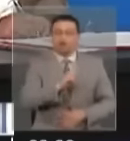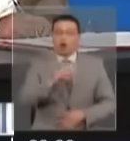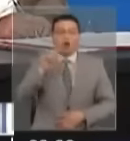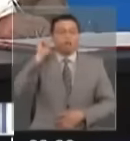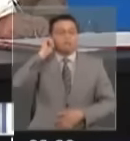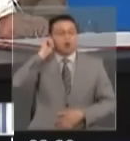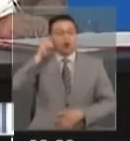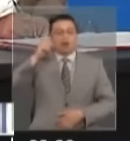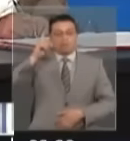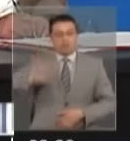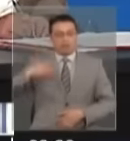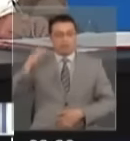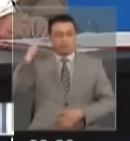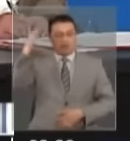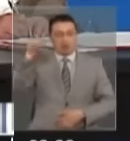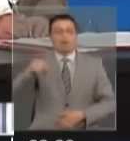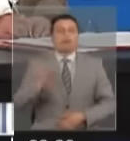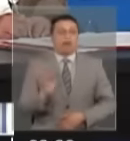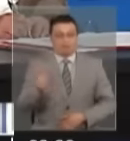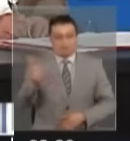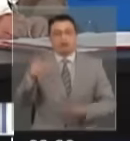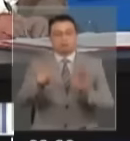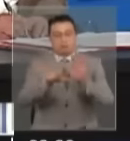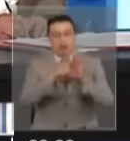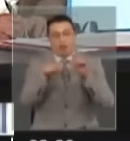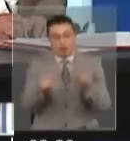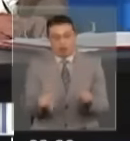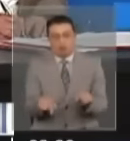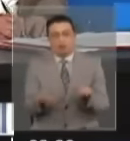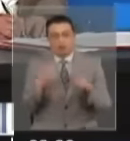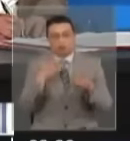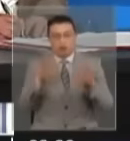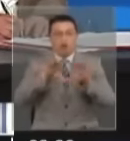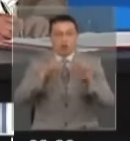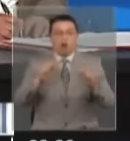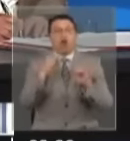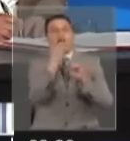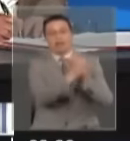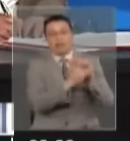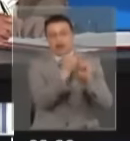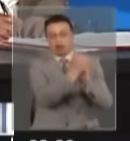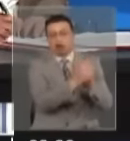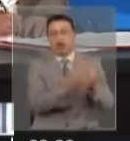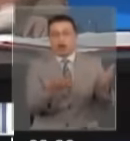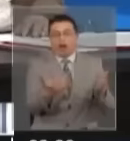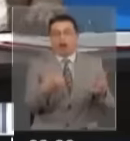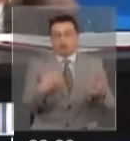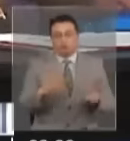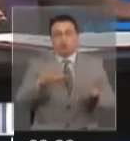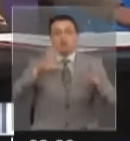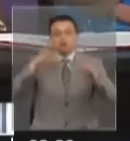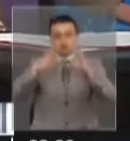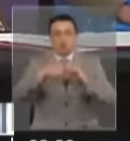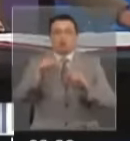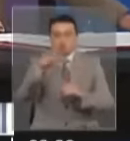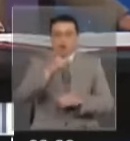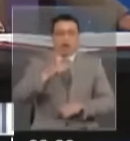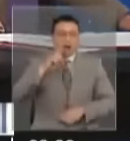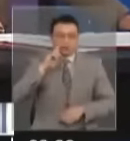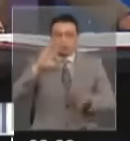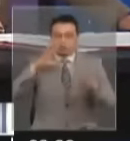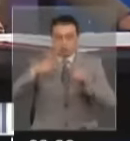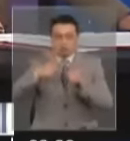esto es un avance, ¿no es cierto? Esto es un son acuerdos internacionales, que en la mayoría de los países del mundo esto es así.